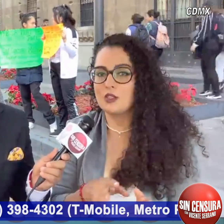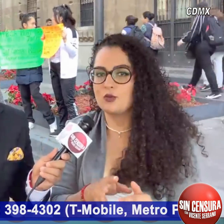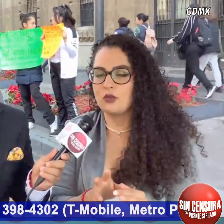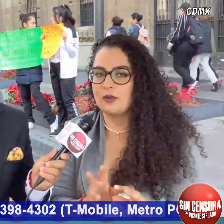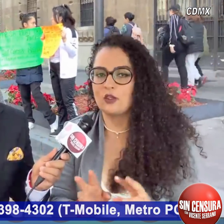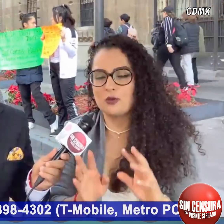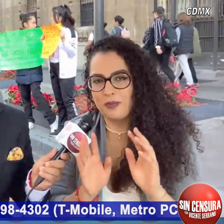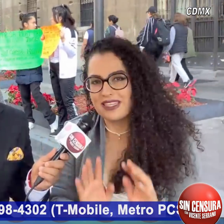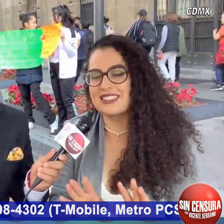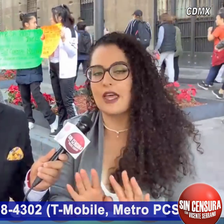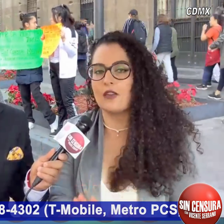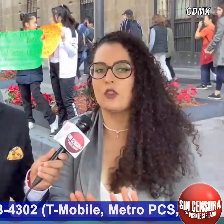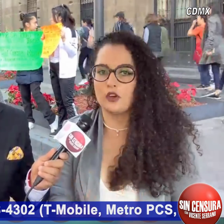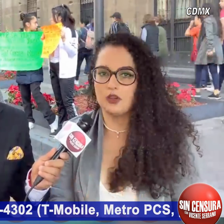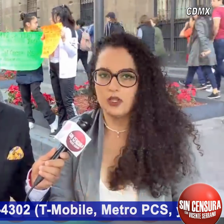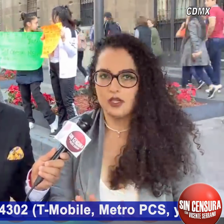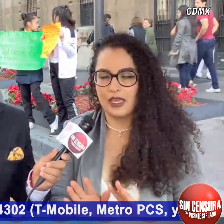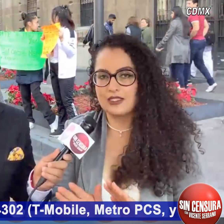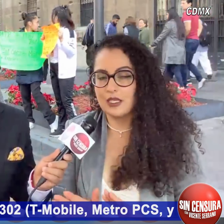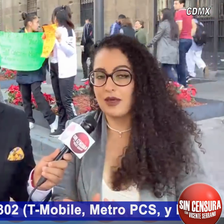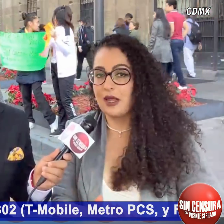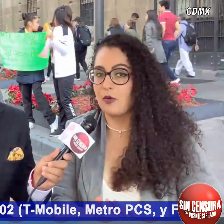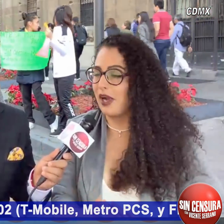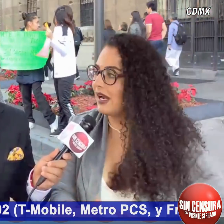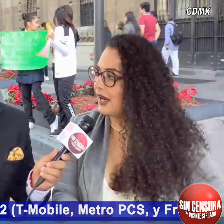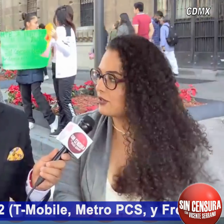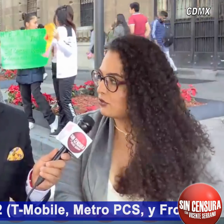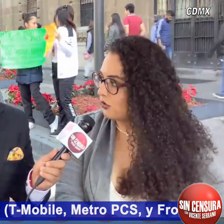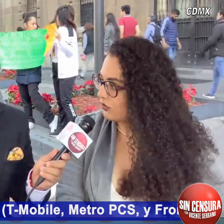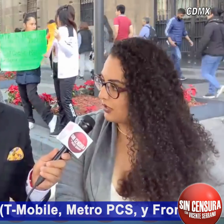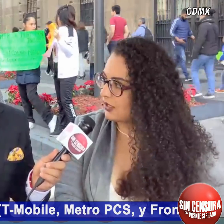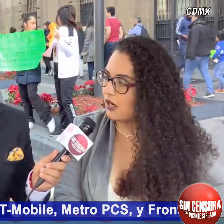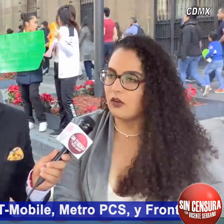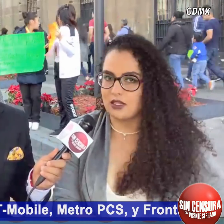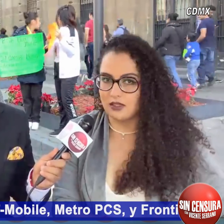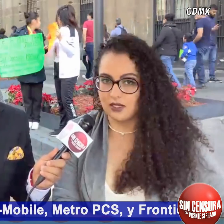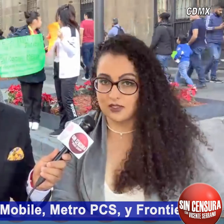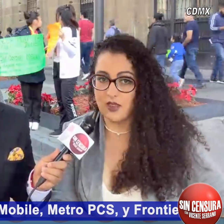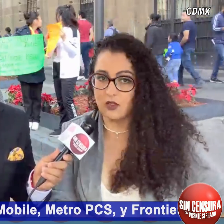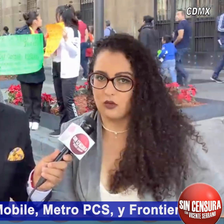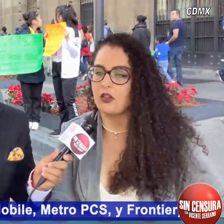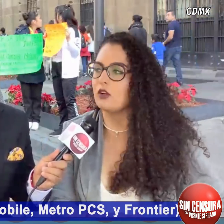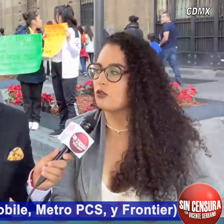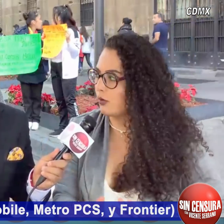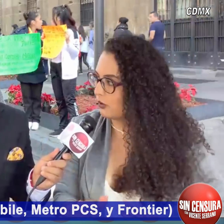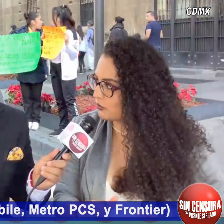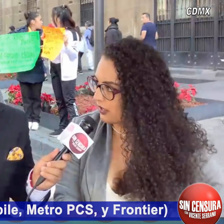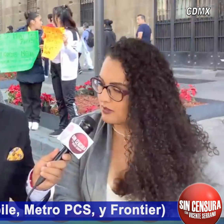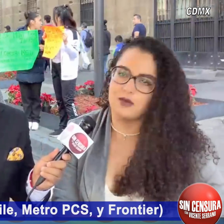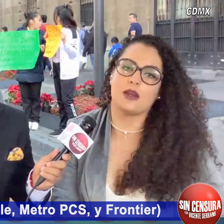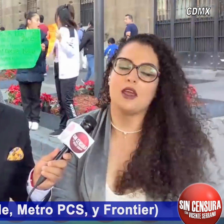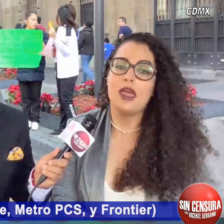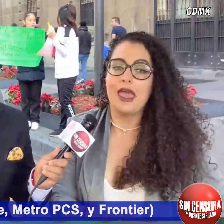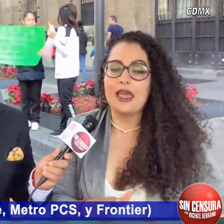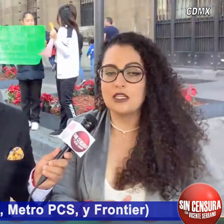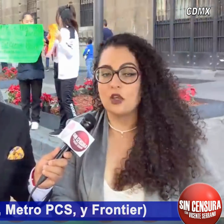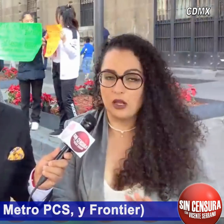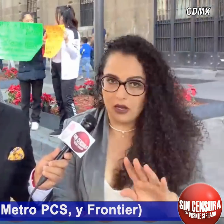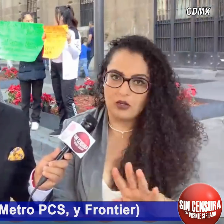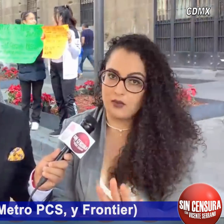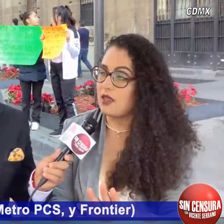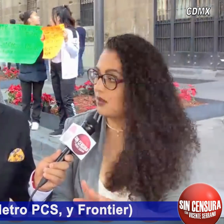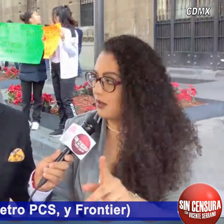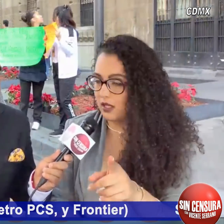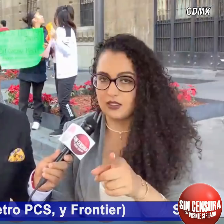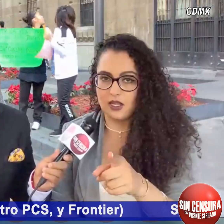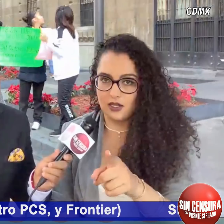empezar a hacer sus movimientos pensando que así van a borrar el rastro del dinero que se están transando o de los sobornos que reciben. Eso es